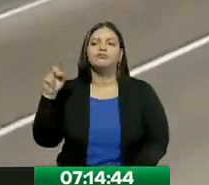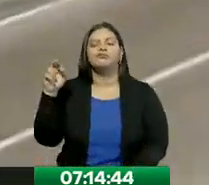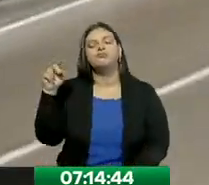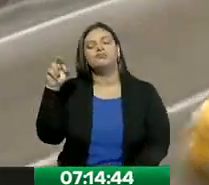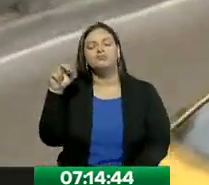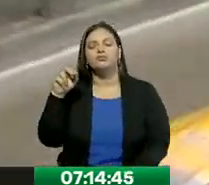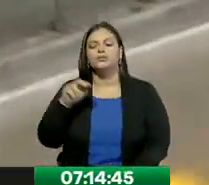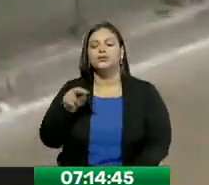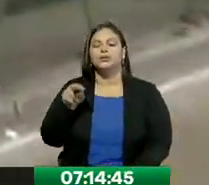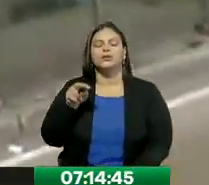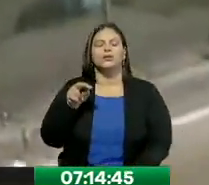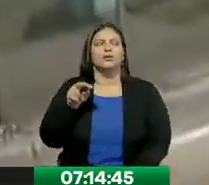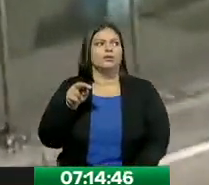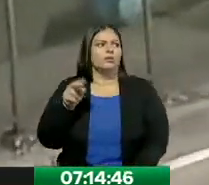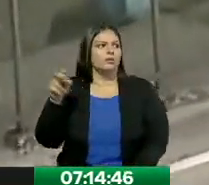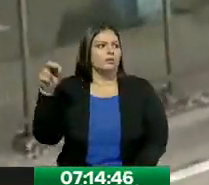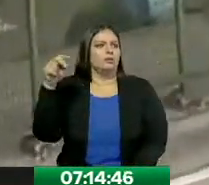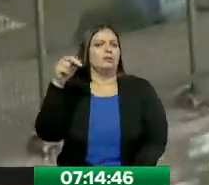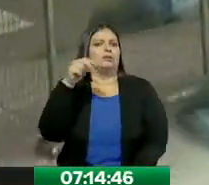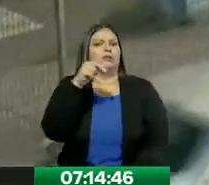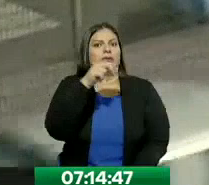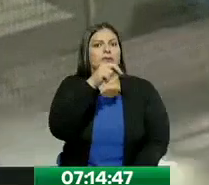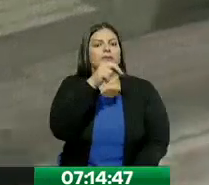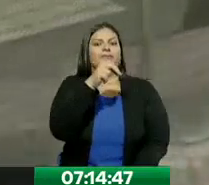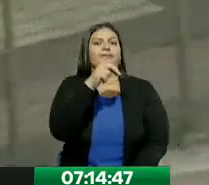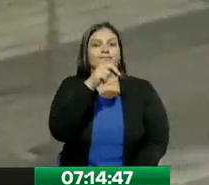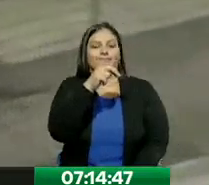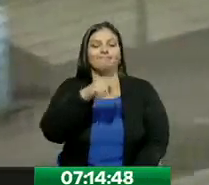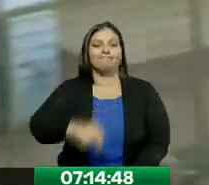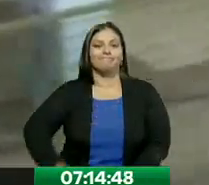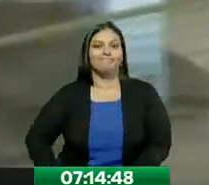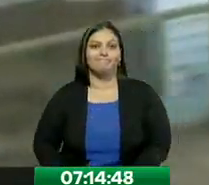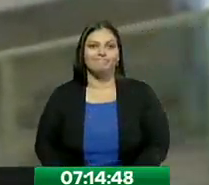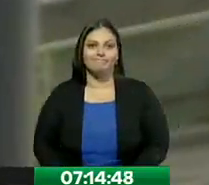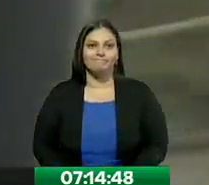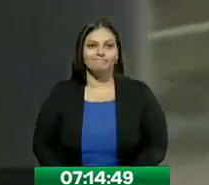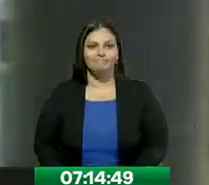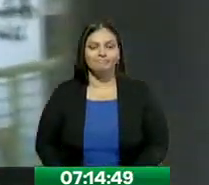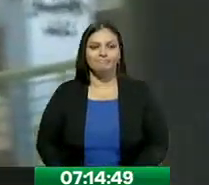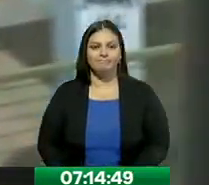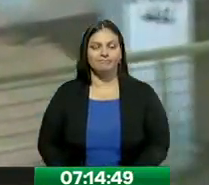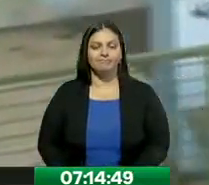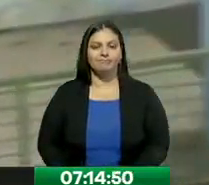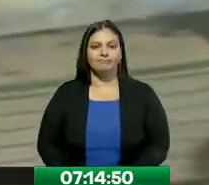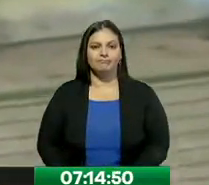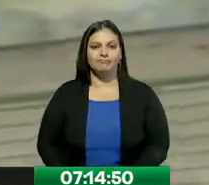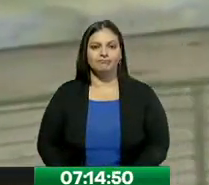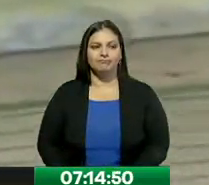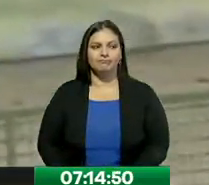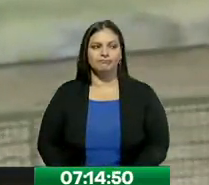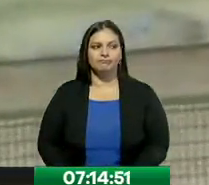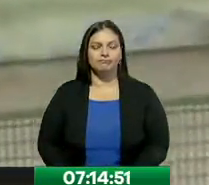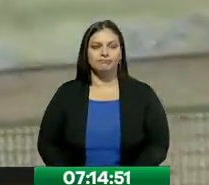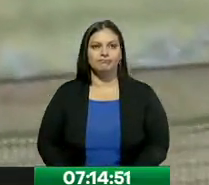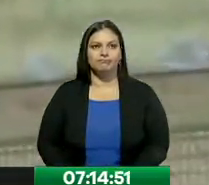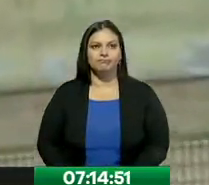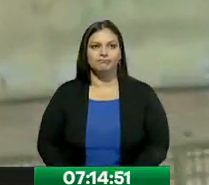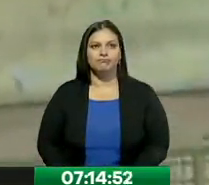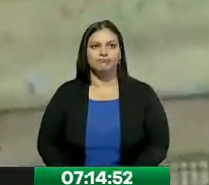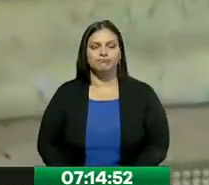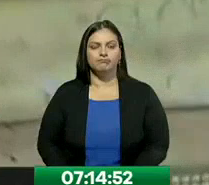evitan utilizar este paso peatonal. Y mi compañero está